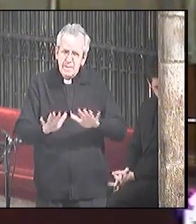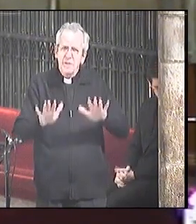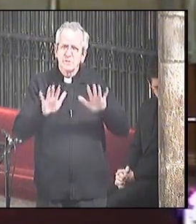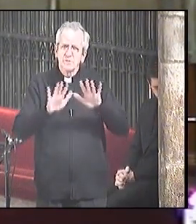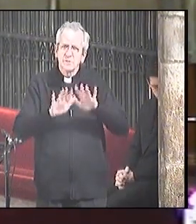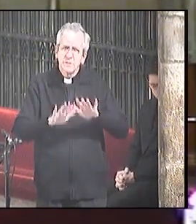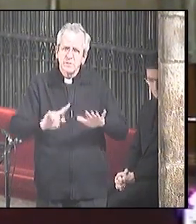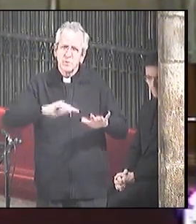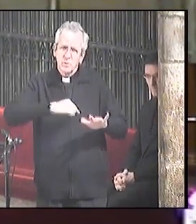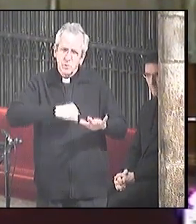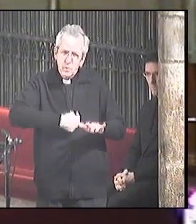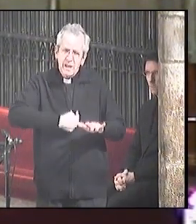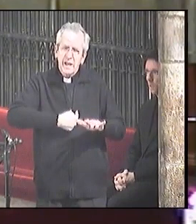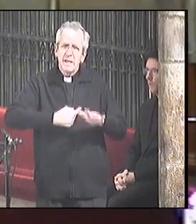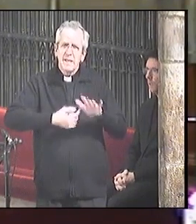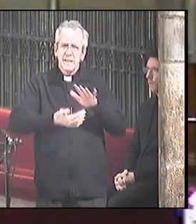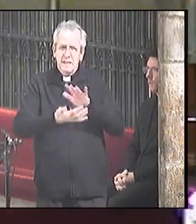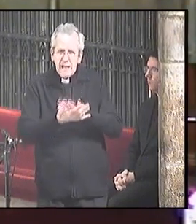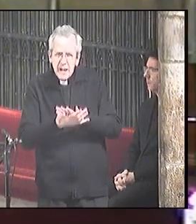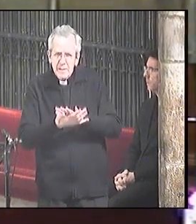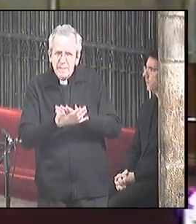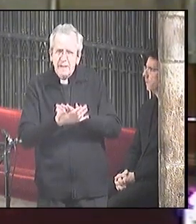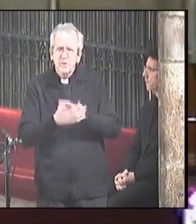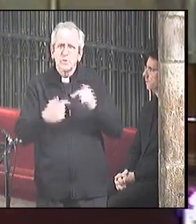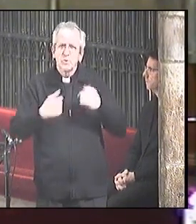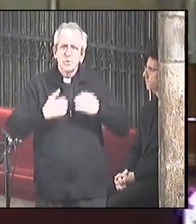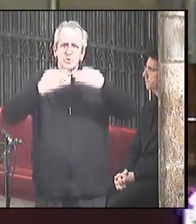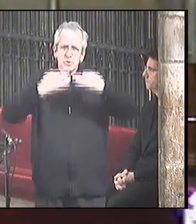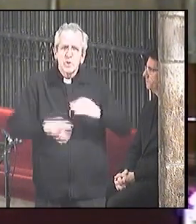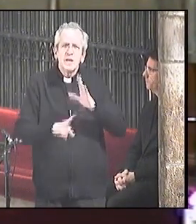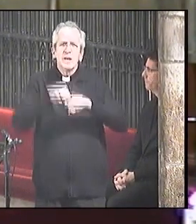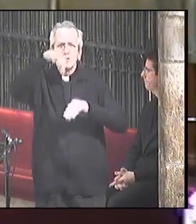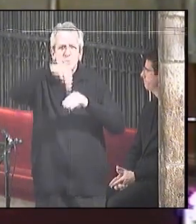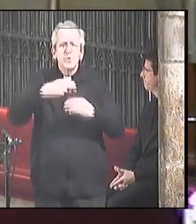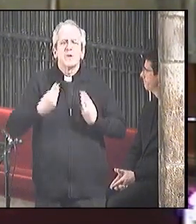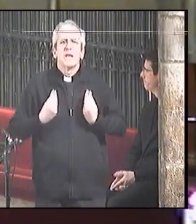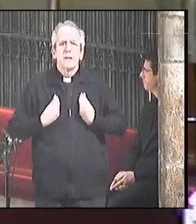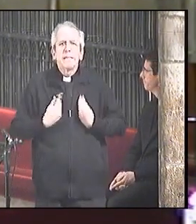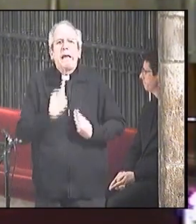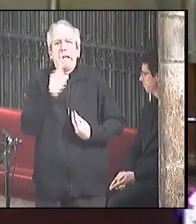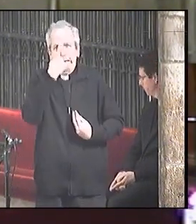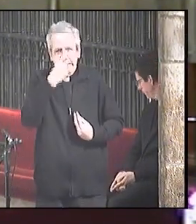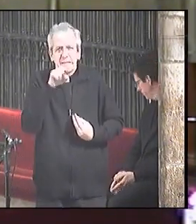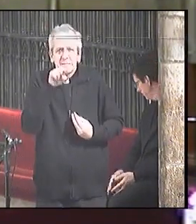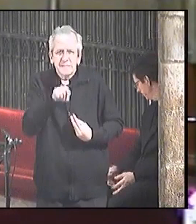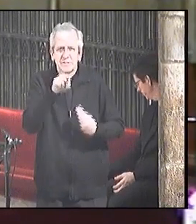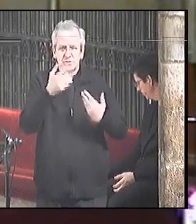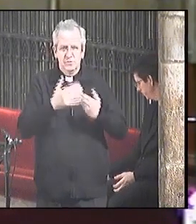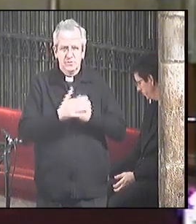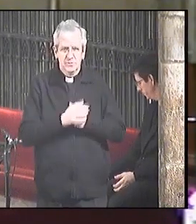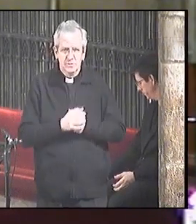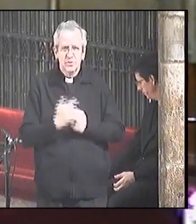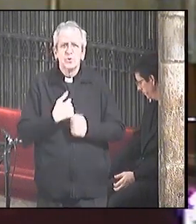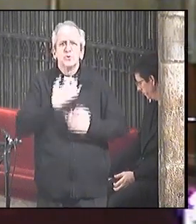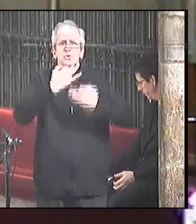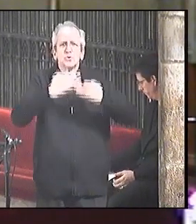tortura, calma. Yo soy la resurrección y la vida. ¿Crees tú de verdad eso? Yo